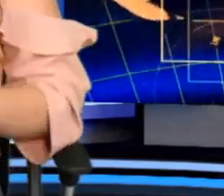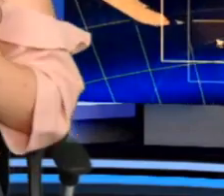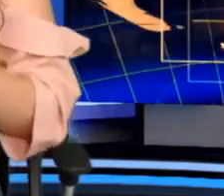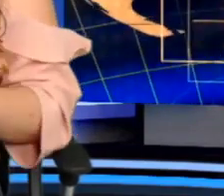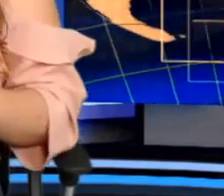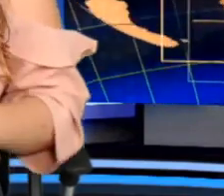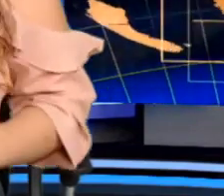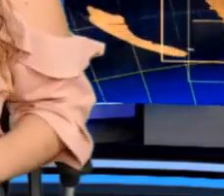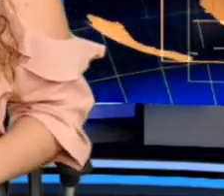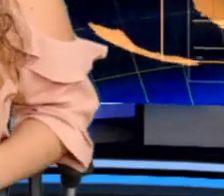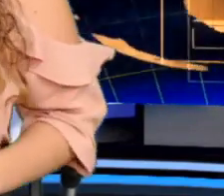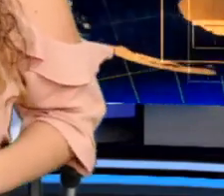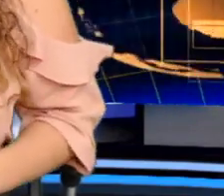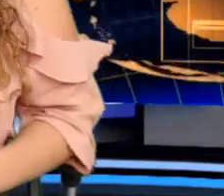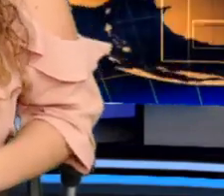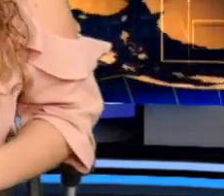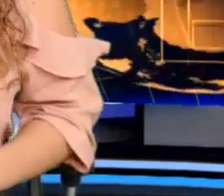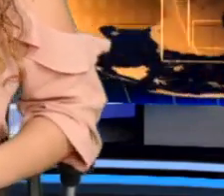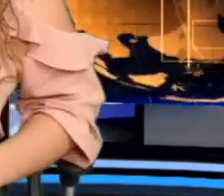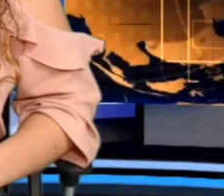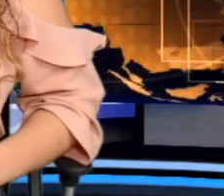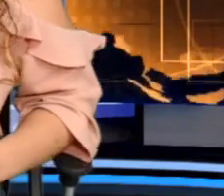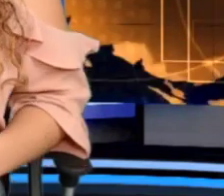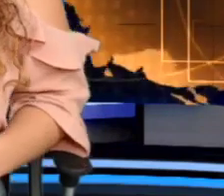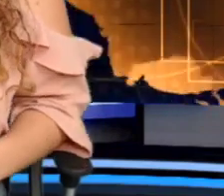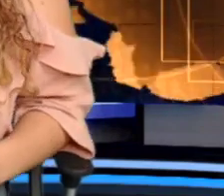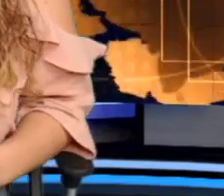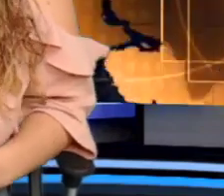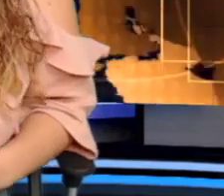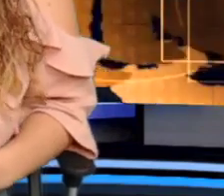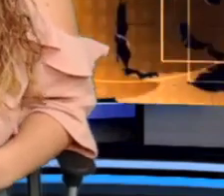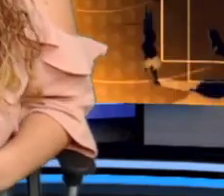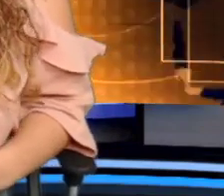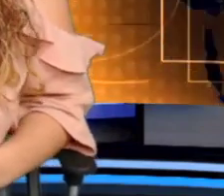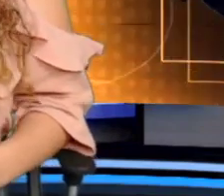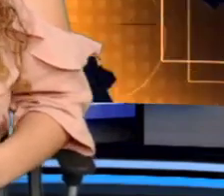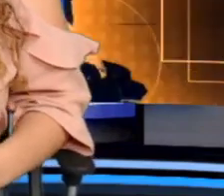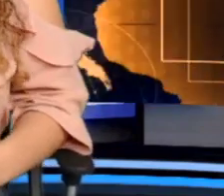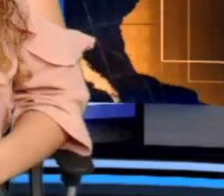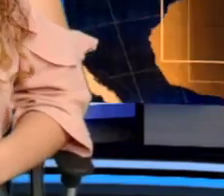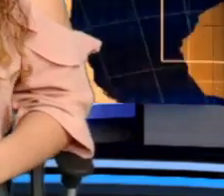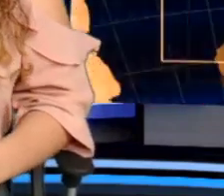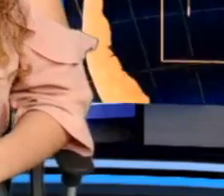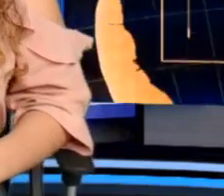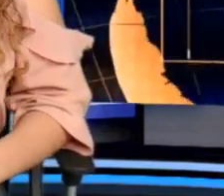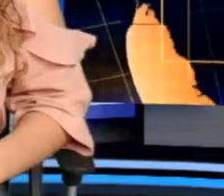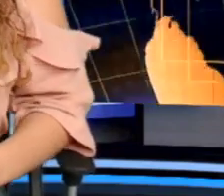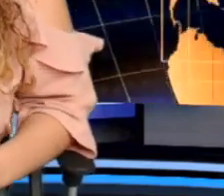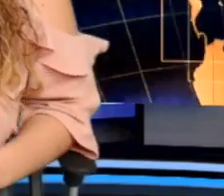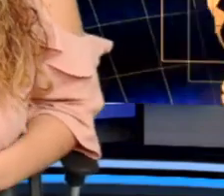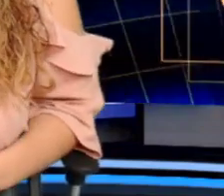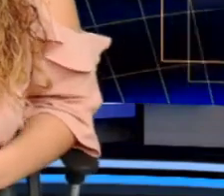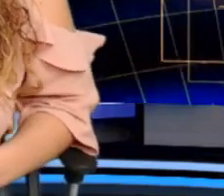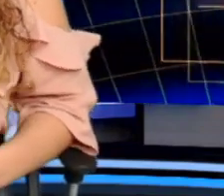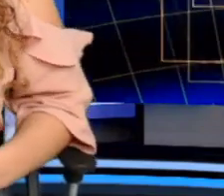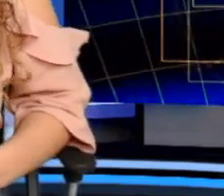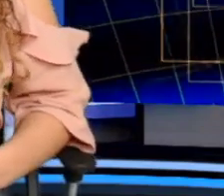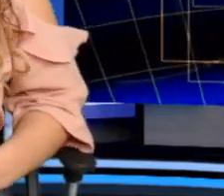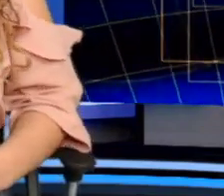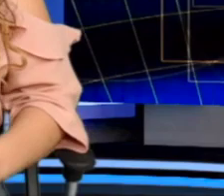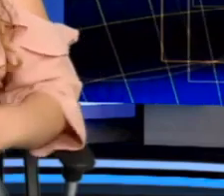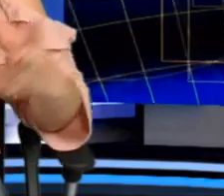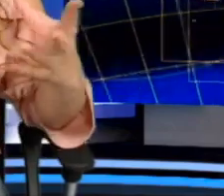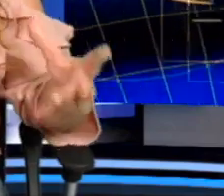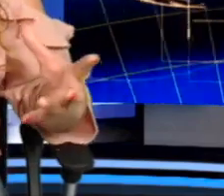que el foco de atención hoy en día es Javier Corral, el gobernador del estado de Chihuahua. Y es